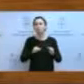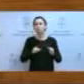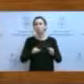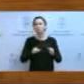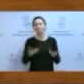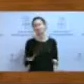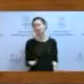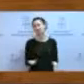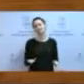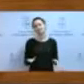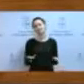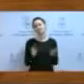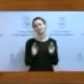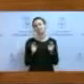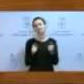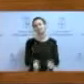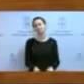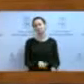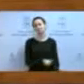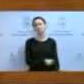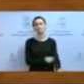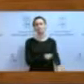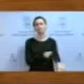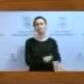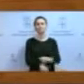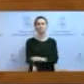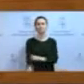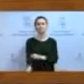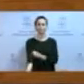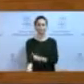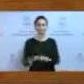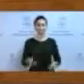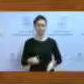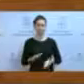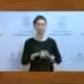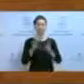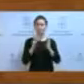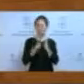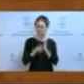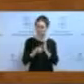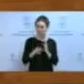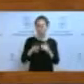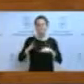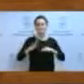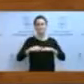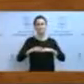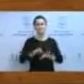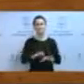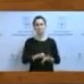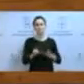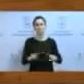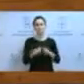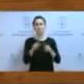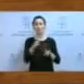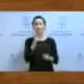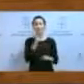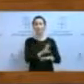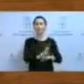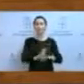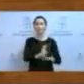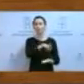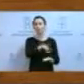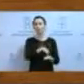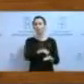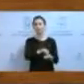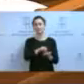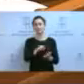está abocado al fracaso. Para imponer un mínimo de calidad en los centros de servicios sociales, se dictó por parte de la Consejería de